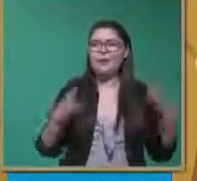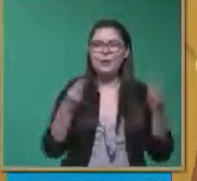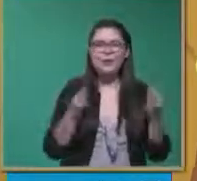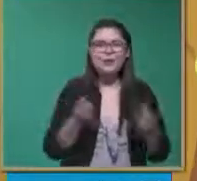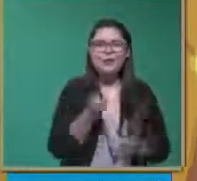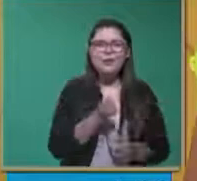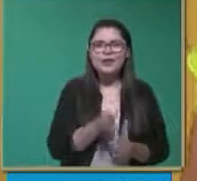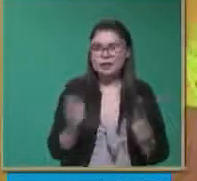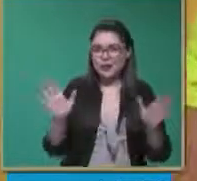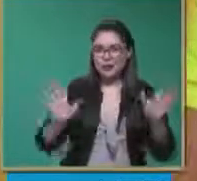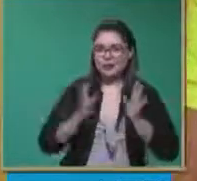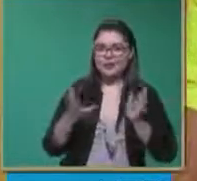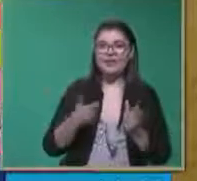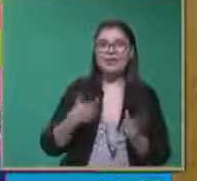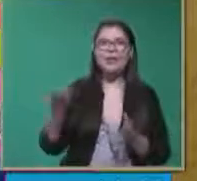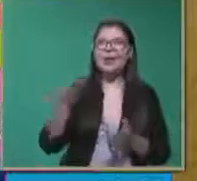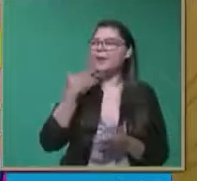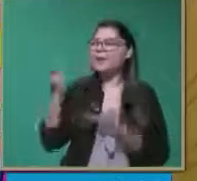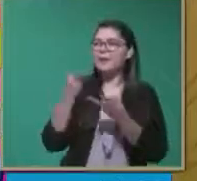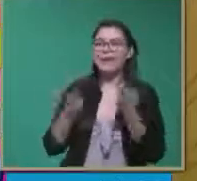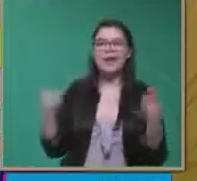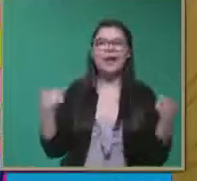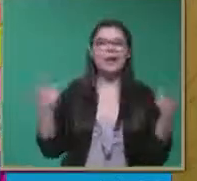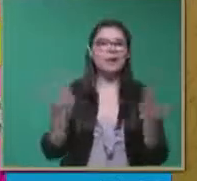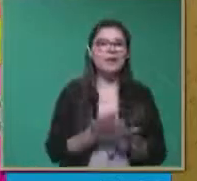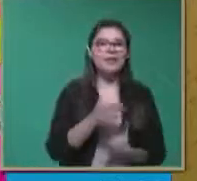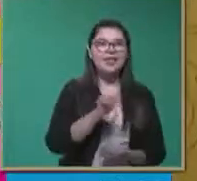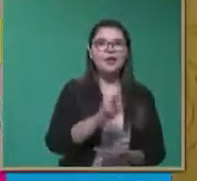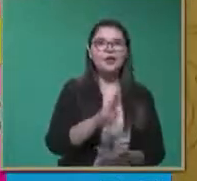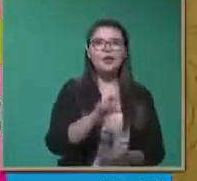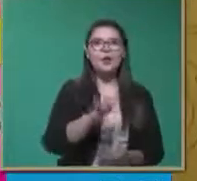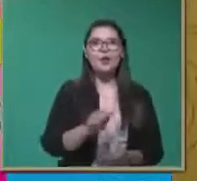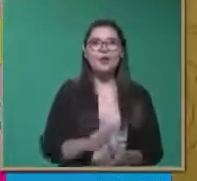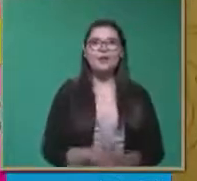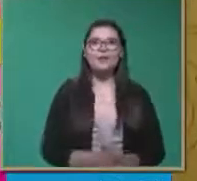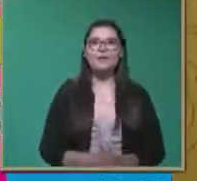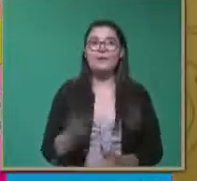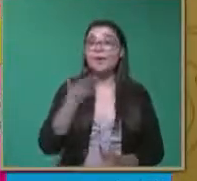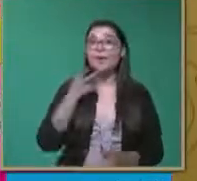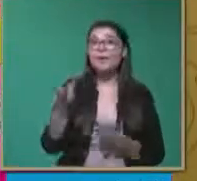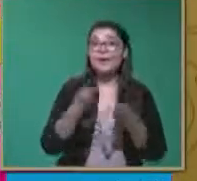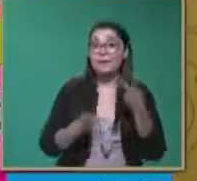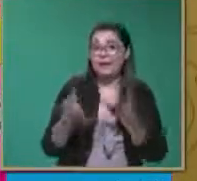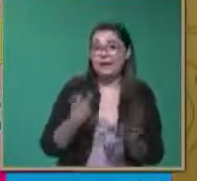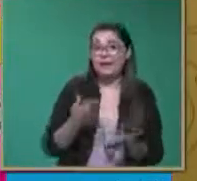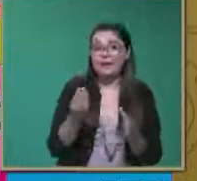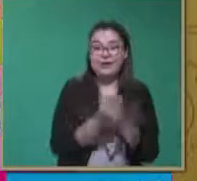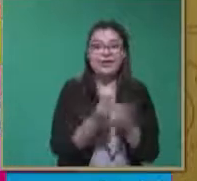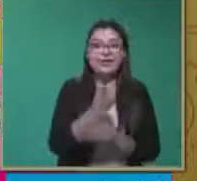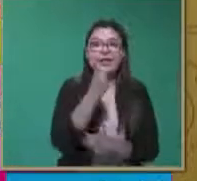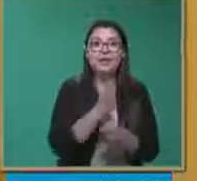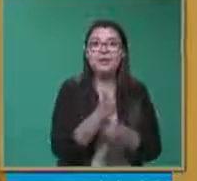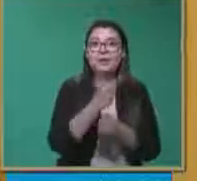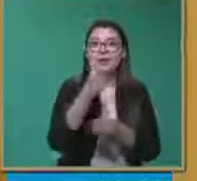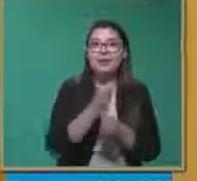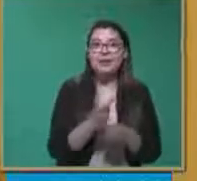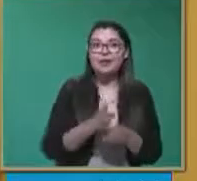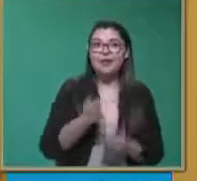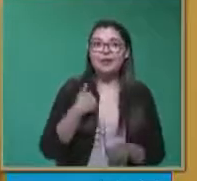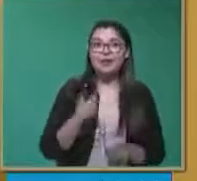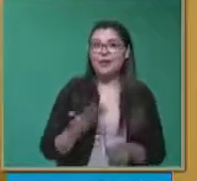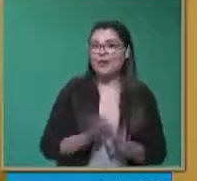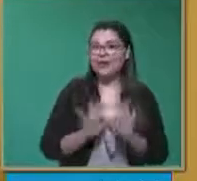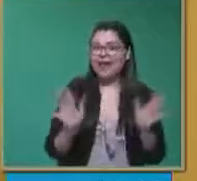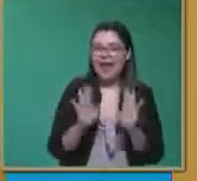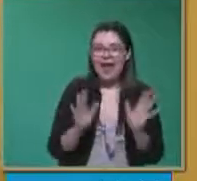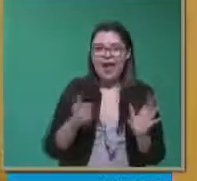a la maestra Yuli Padrón. Hola niños, bienvenidos a su clase de primer y segundo y pues nos adelantamos al Día del Niño. Es un